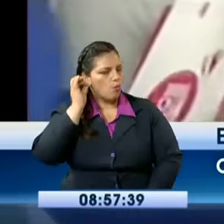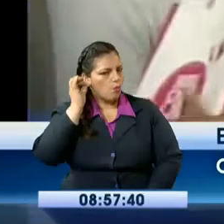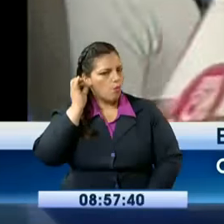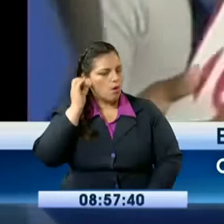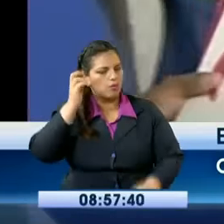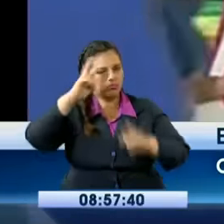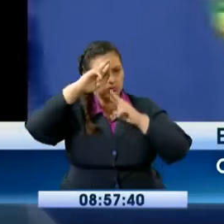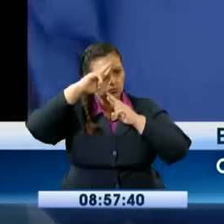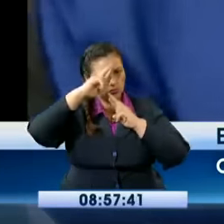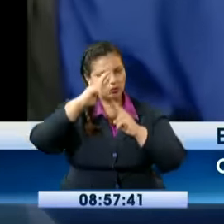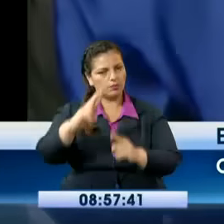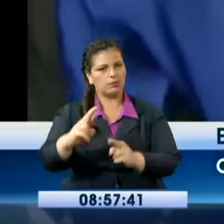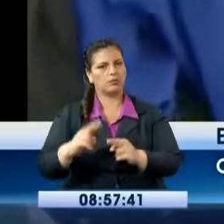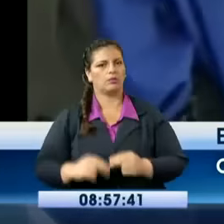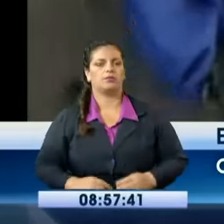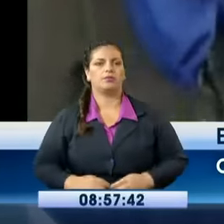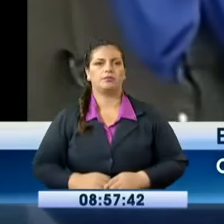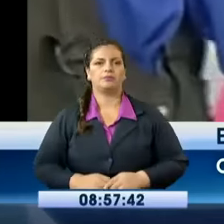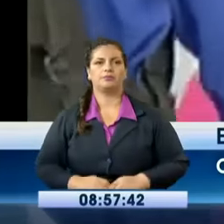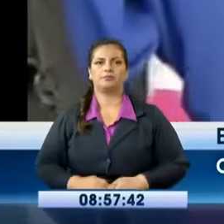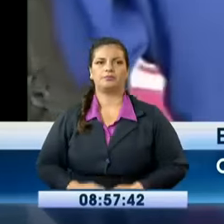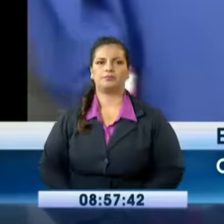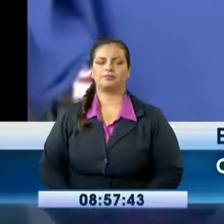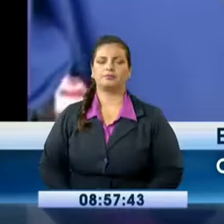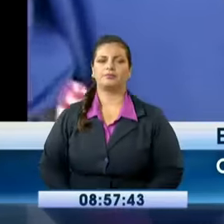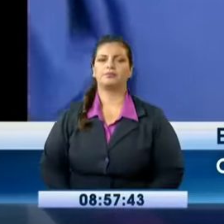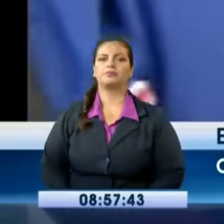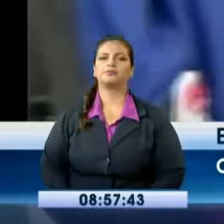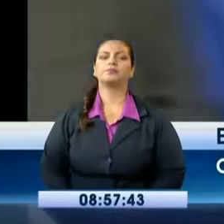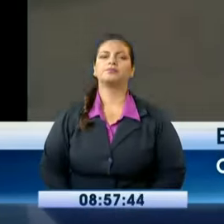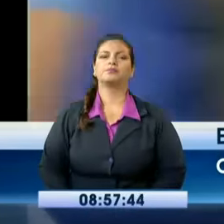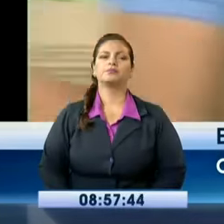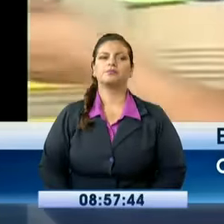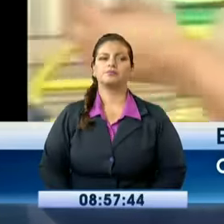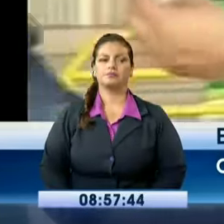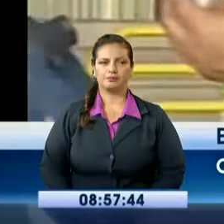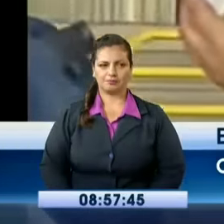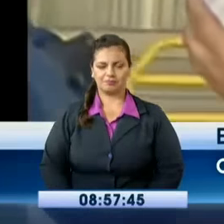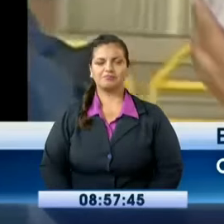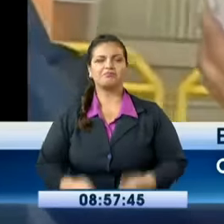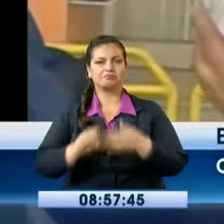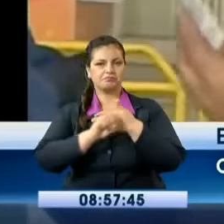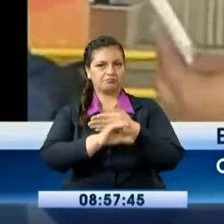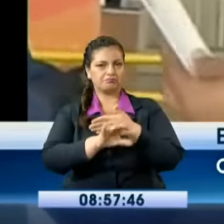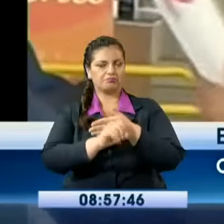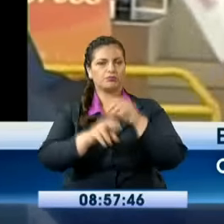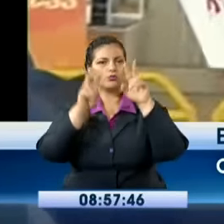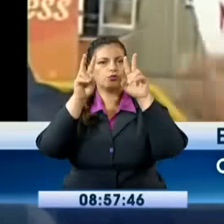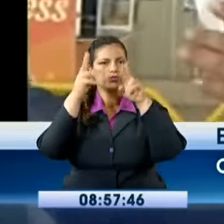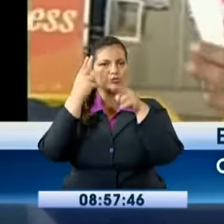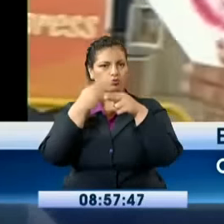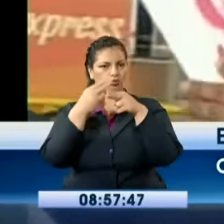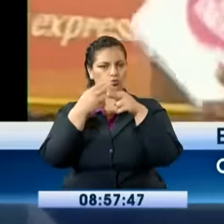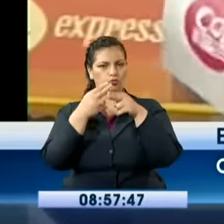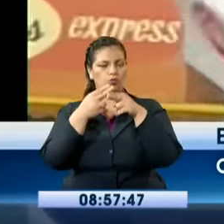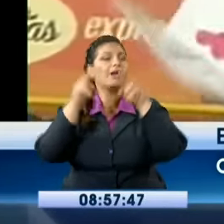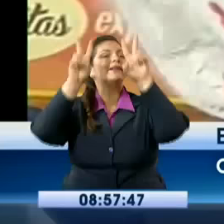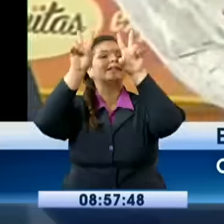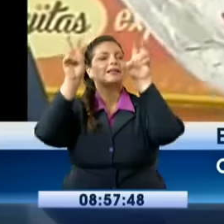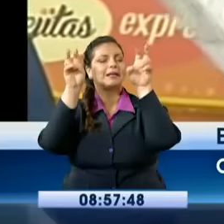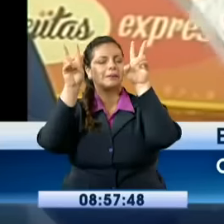puedan conocer un poco más acerca de esta campaña Que No Te Toque, esta que lleva adelante la Fundación Metrovía por